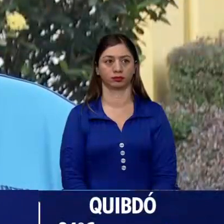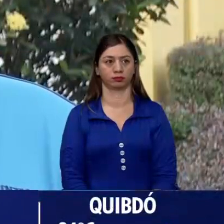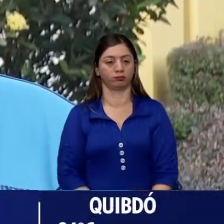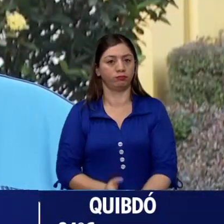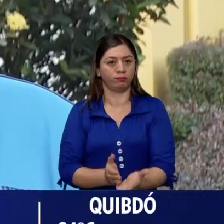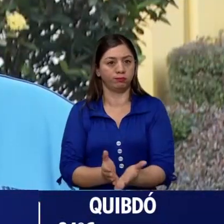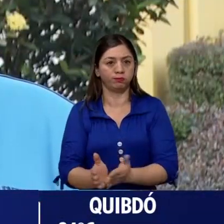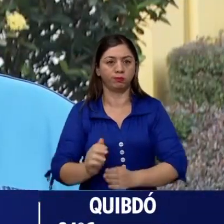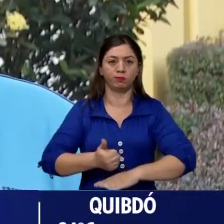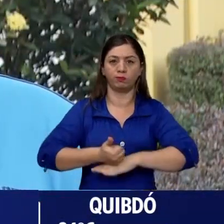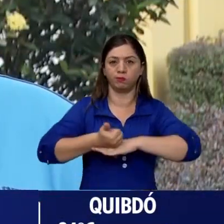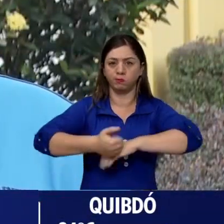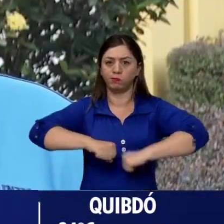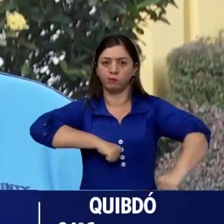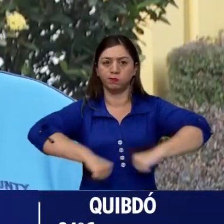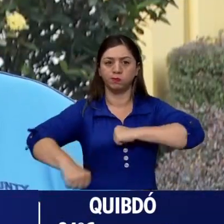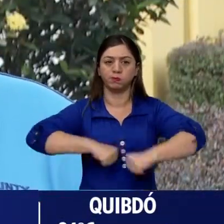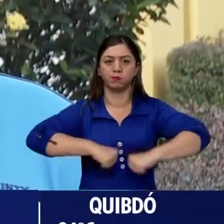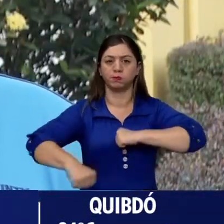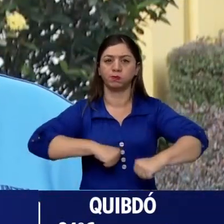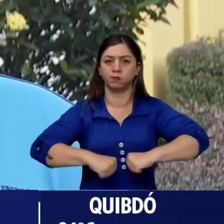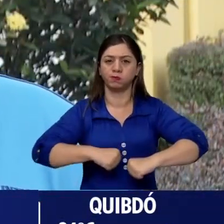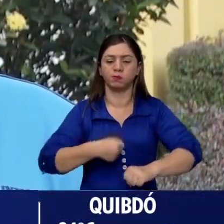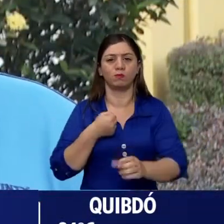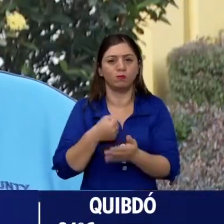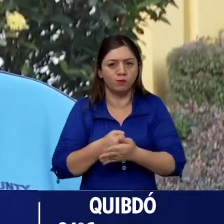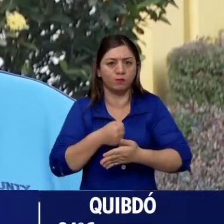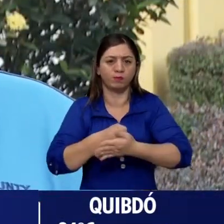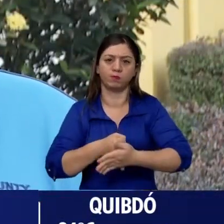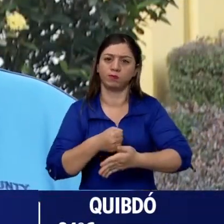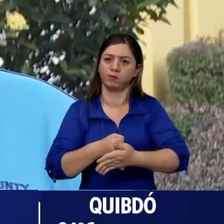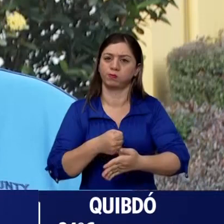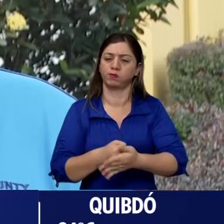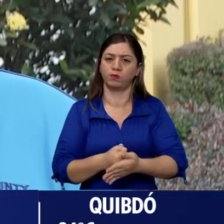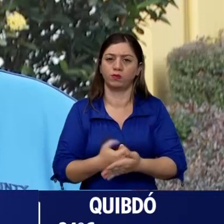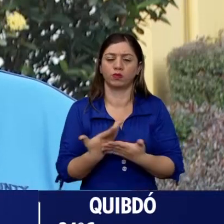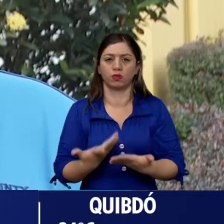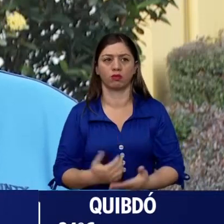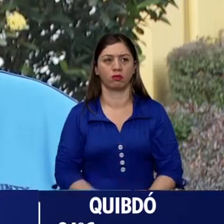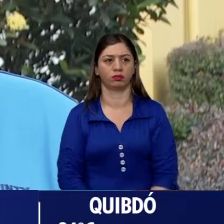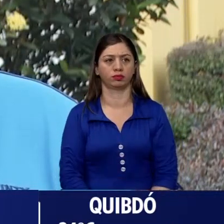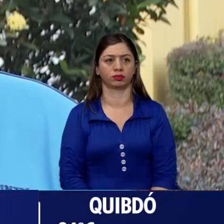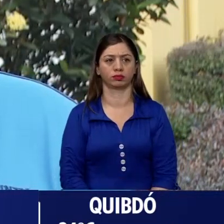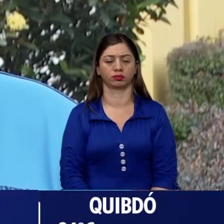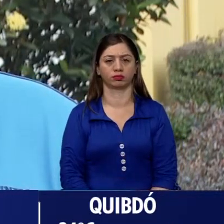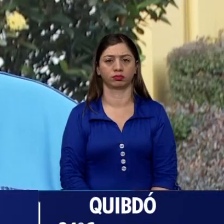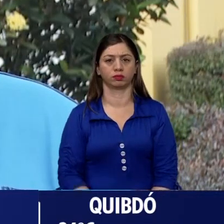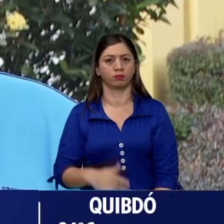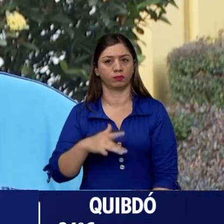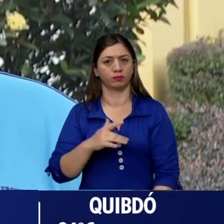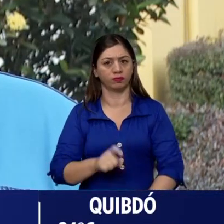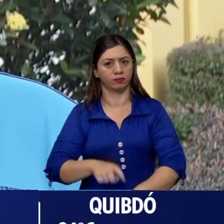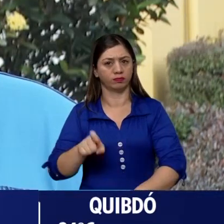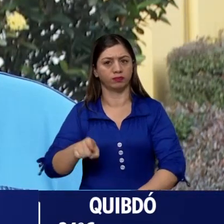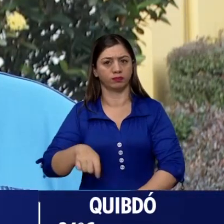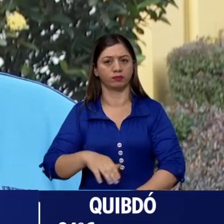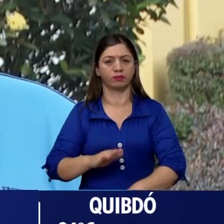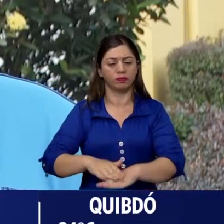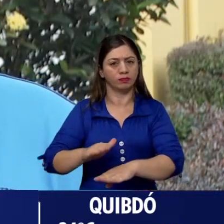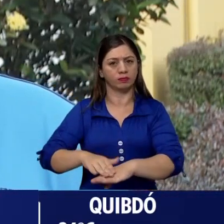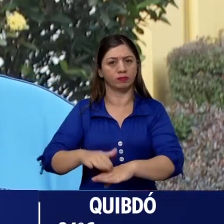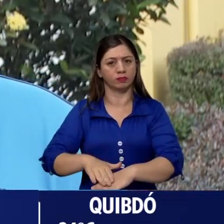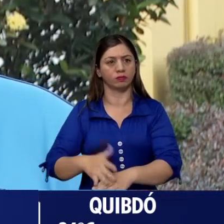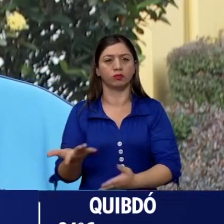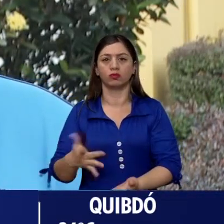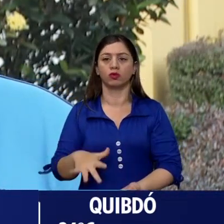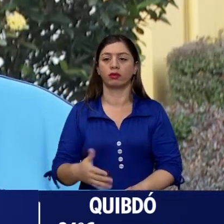Seguimos las autoridades de alguna manera ejerciendo el acoso, el requerimiento que